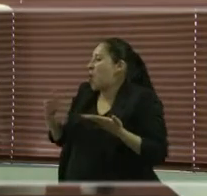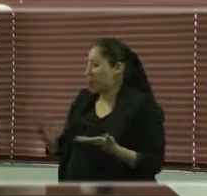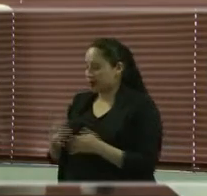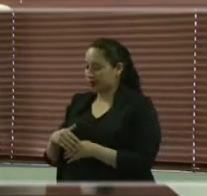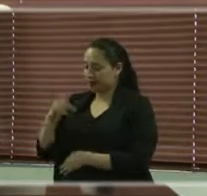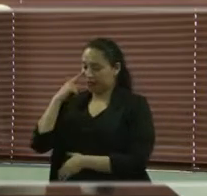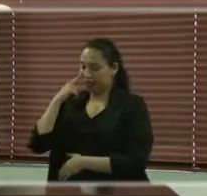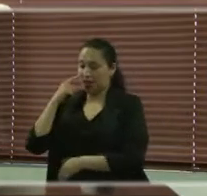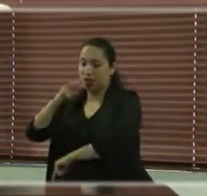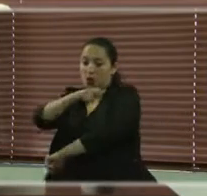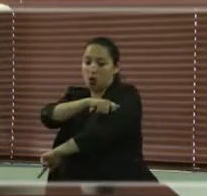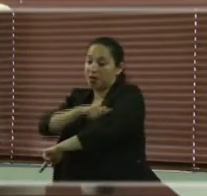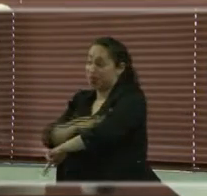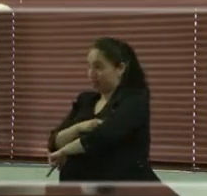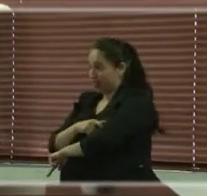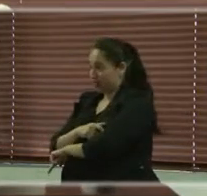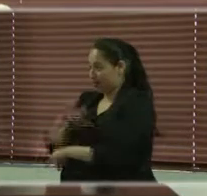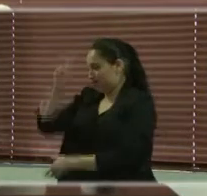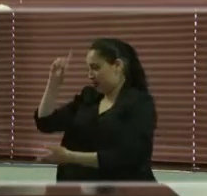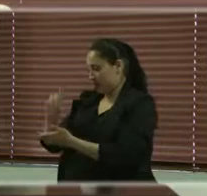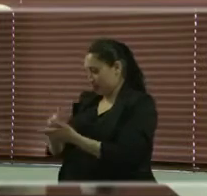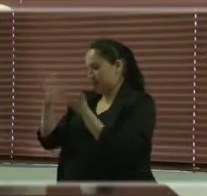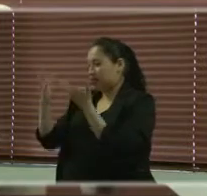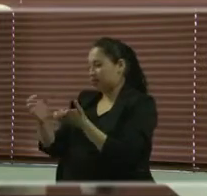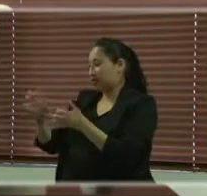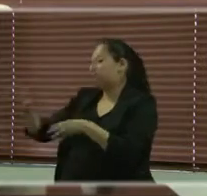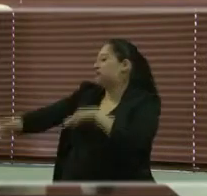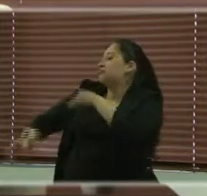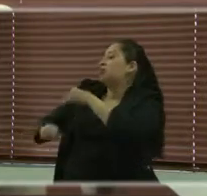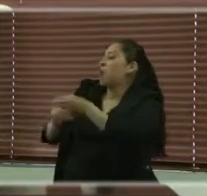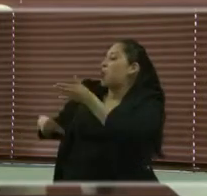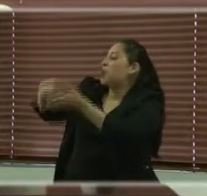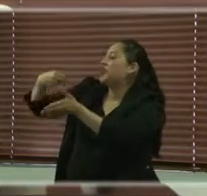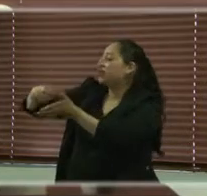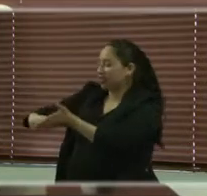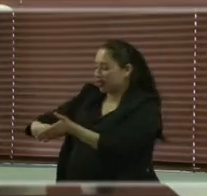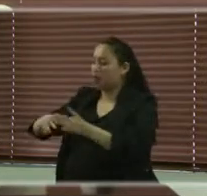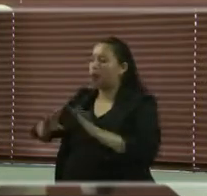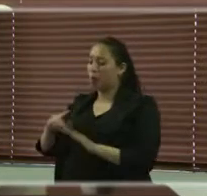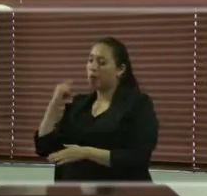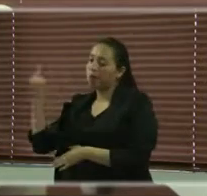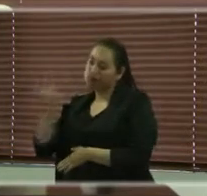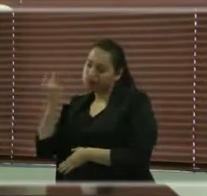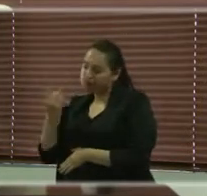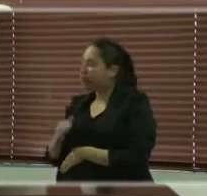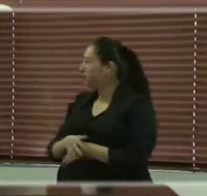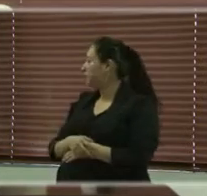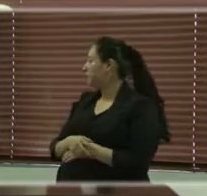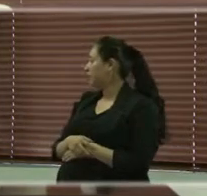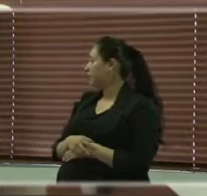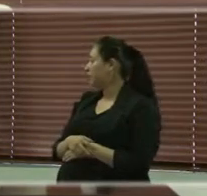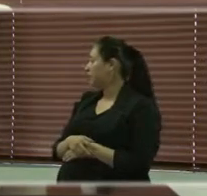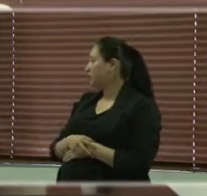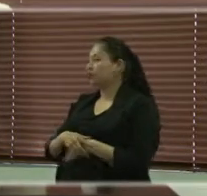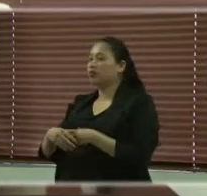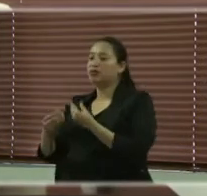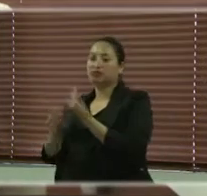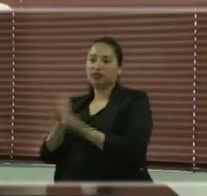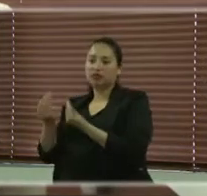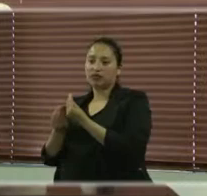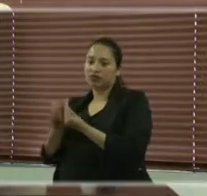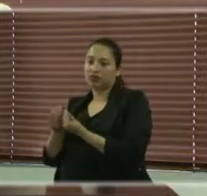quiera hacer un comentario general sobre esa temática en particular y Y por supuesto les comentaba que Los criterios para definirlo es que